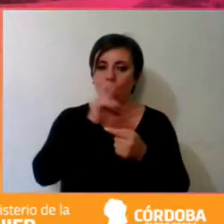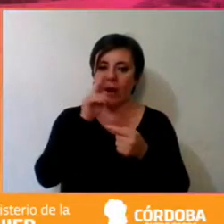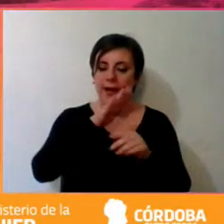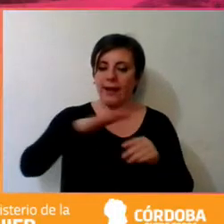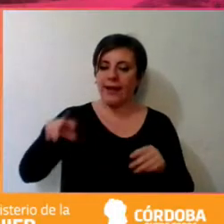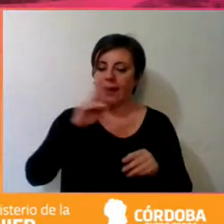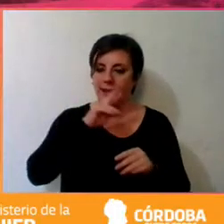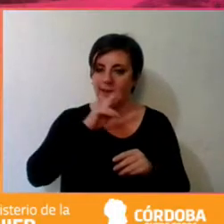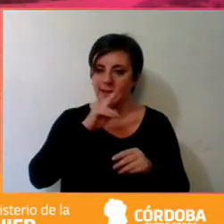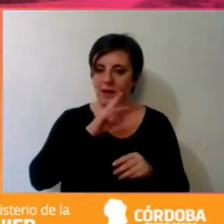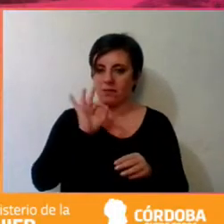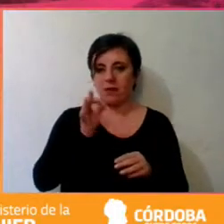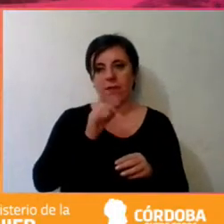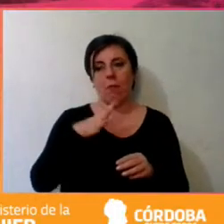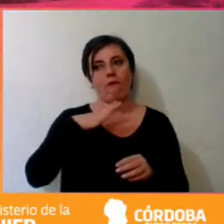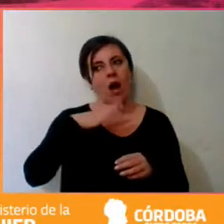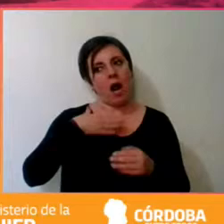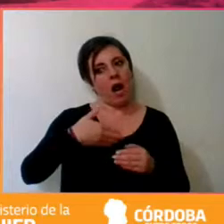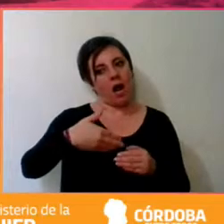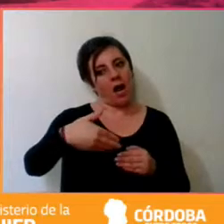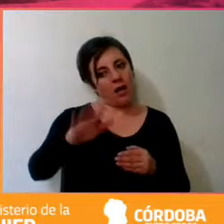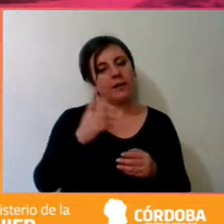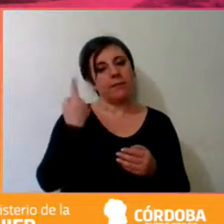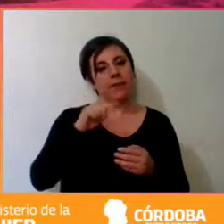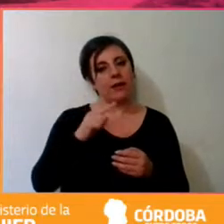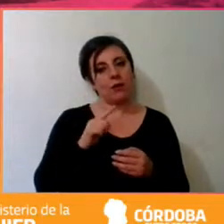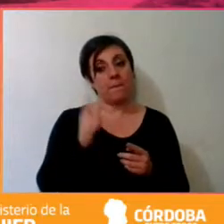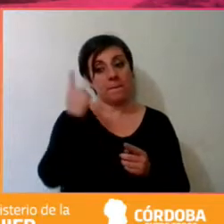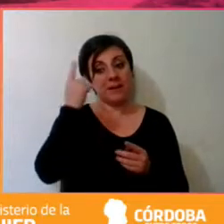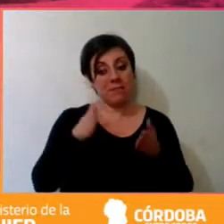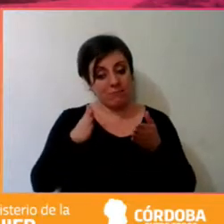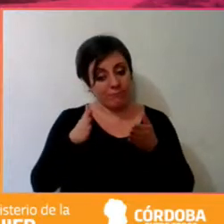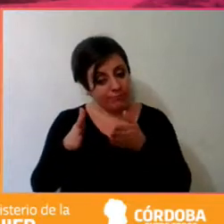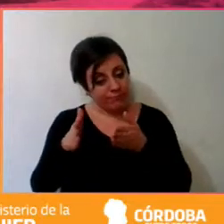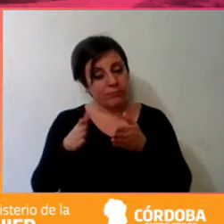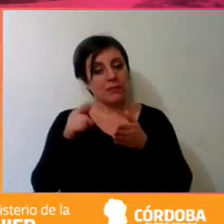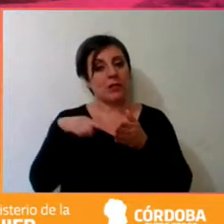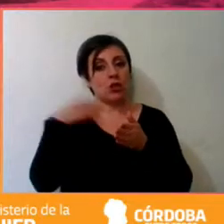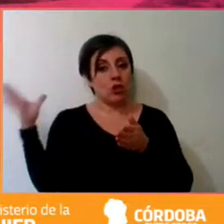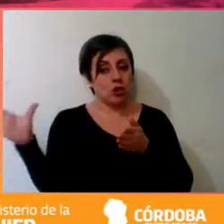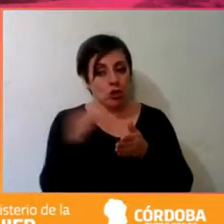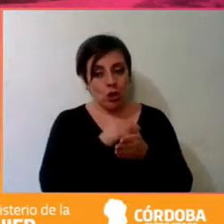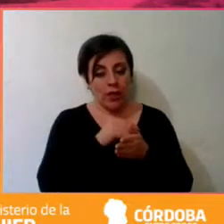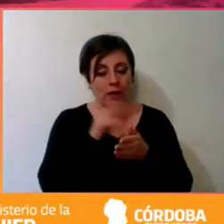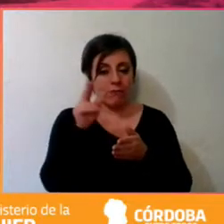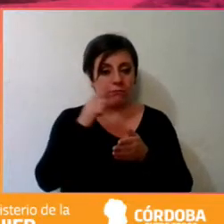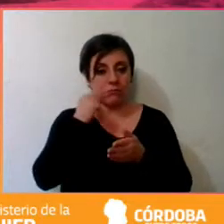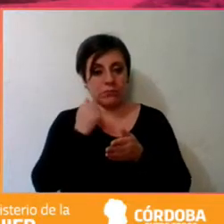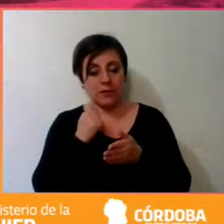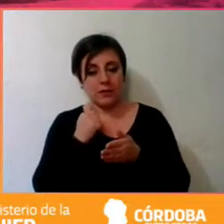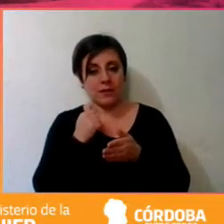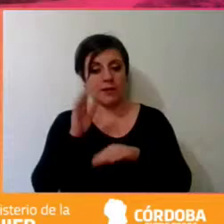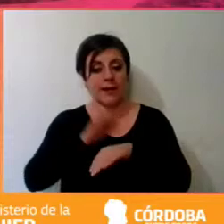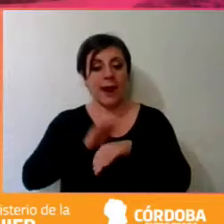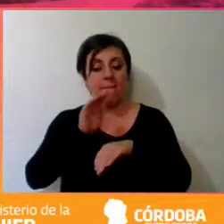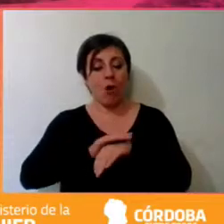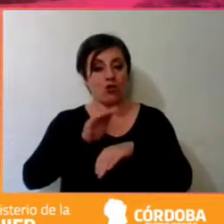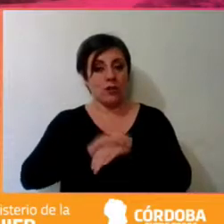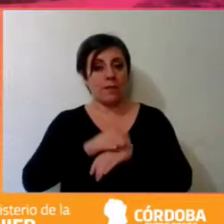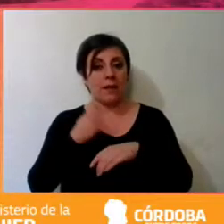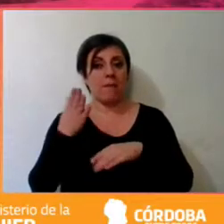niñas. Sabemos que falta mucho camino por eso, pero el primer camino es decir, todas y todos somos responsables y